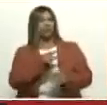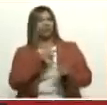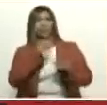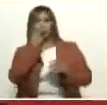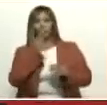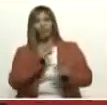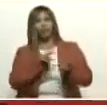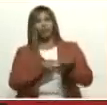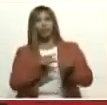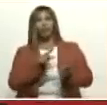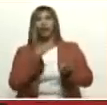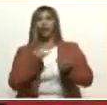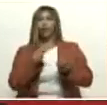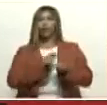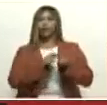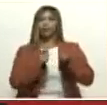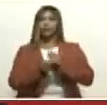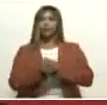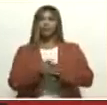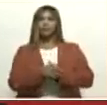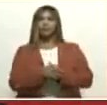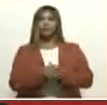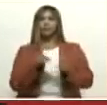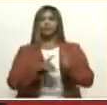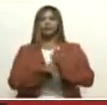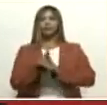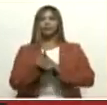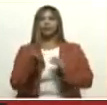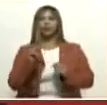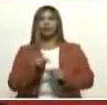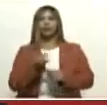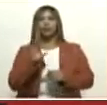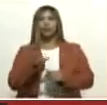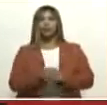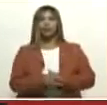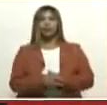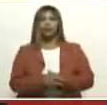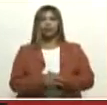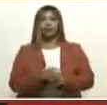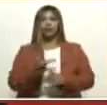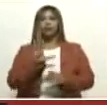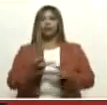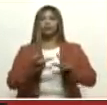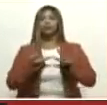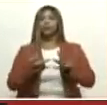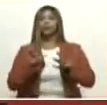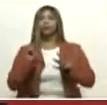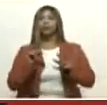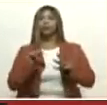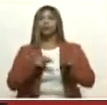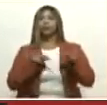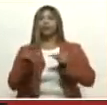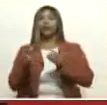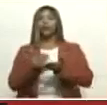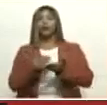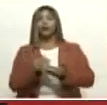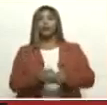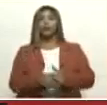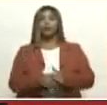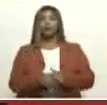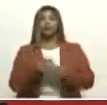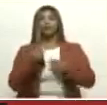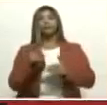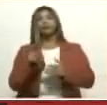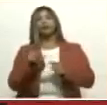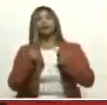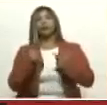Bueno, las cosas han cambiado y es por ello que se está desarrollando en nuestro país. Ya vamos por la 18ª Feria del Libro. En esta oportunidad, capítulo La